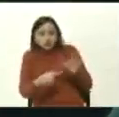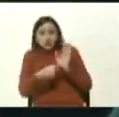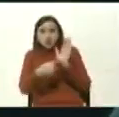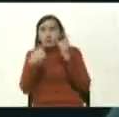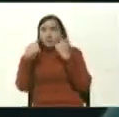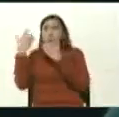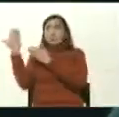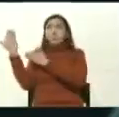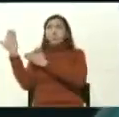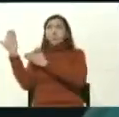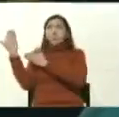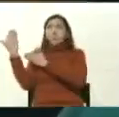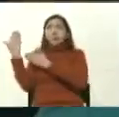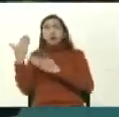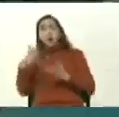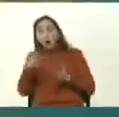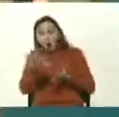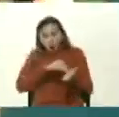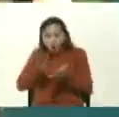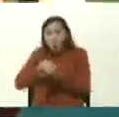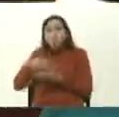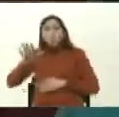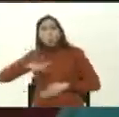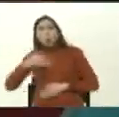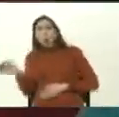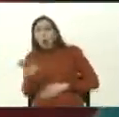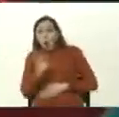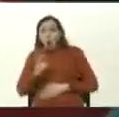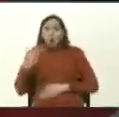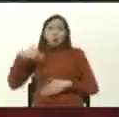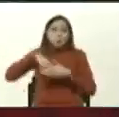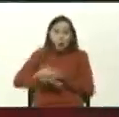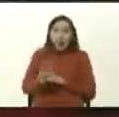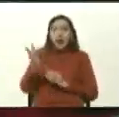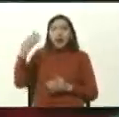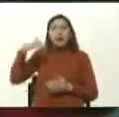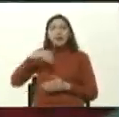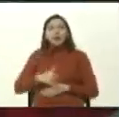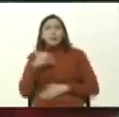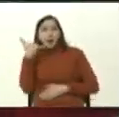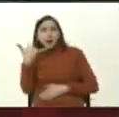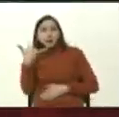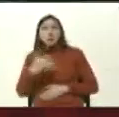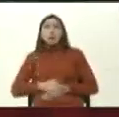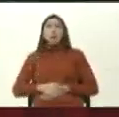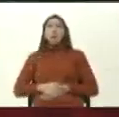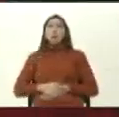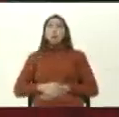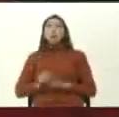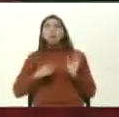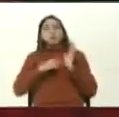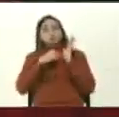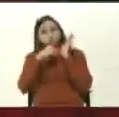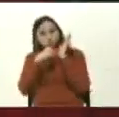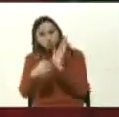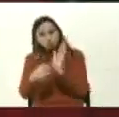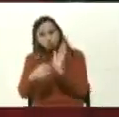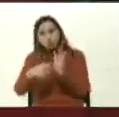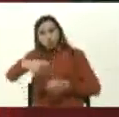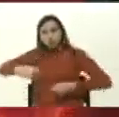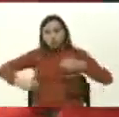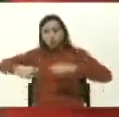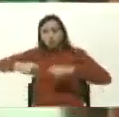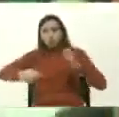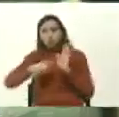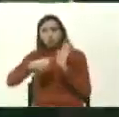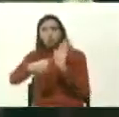lo pueden guardar en su teléfono los estudiantes. Y cuando van a subirse a la unidad, muestran la foto en su